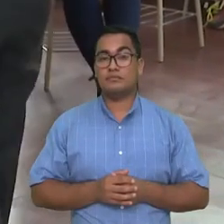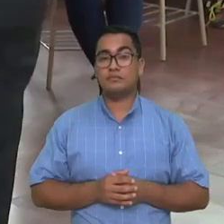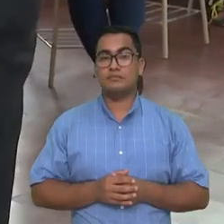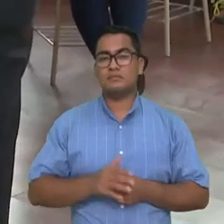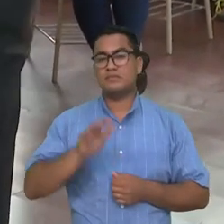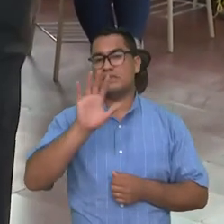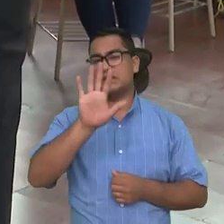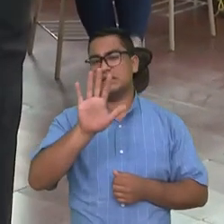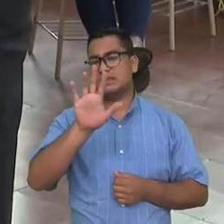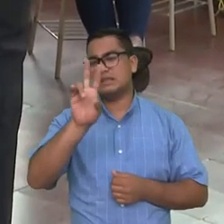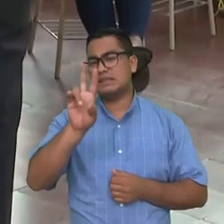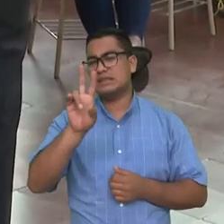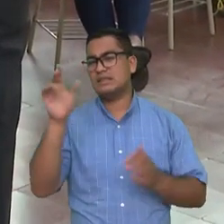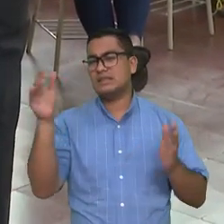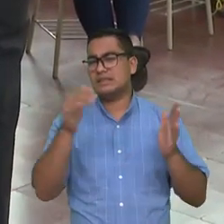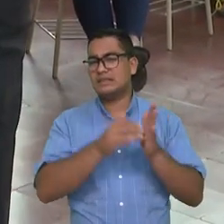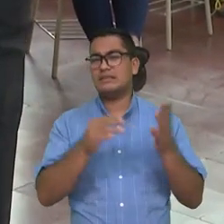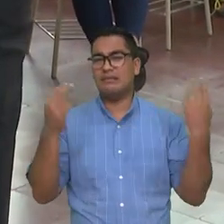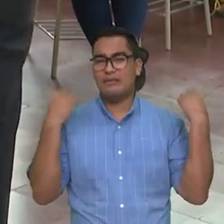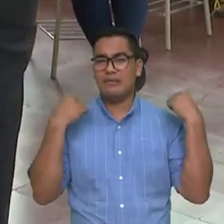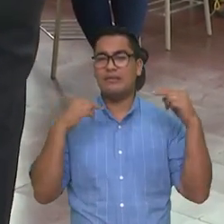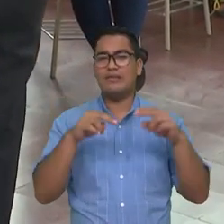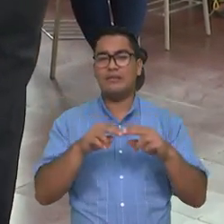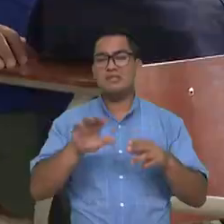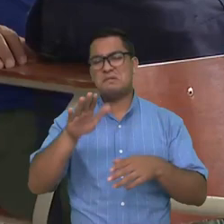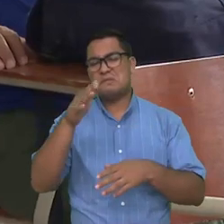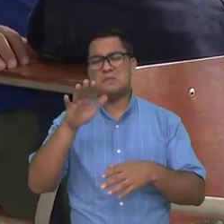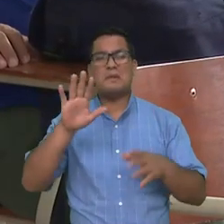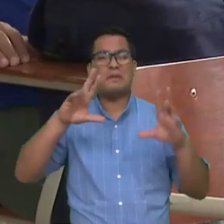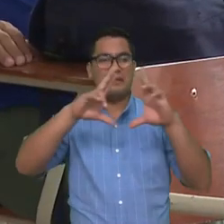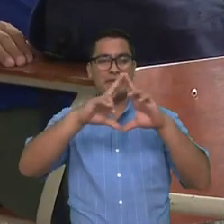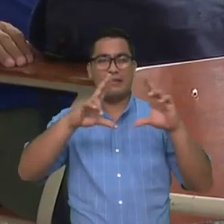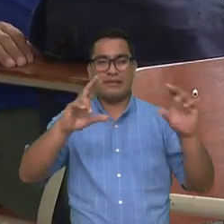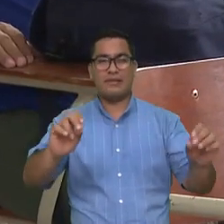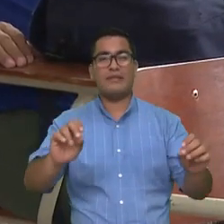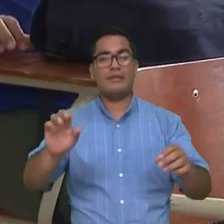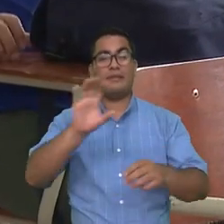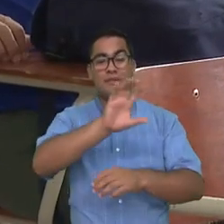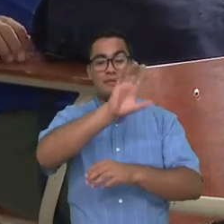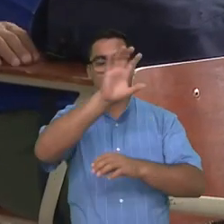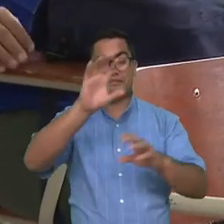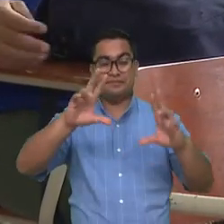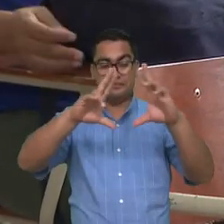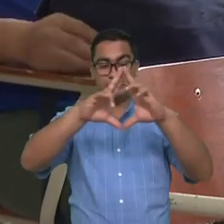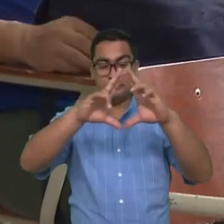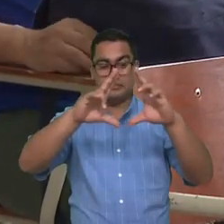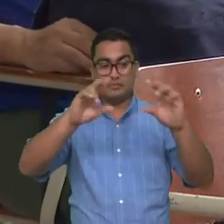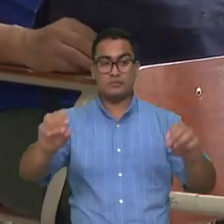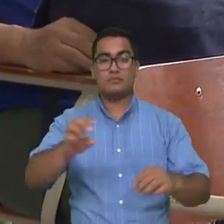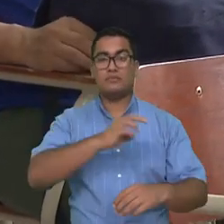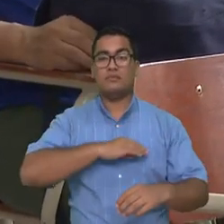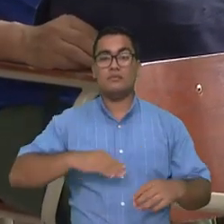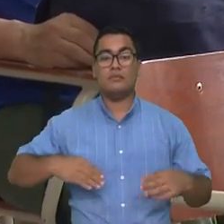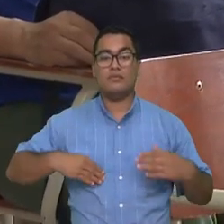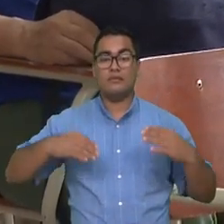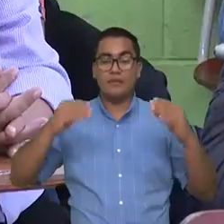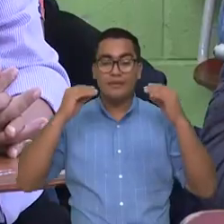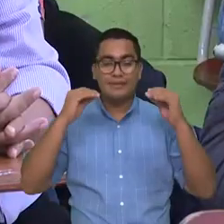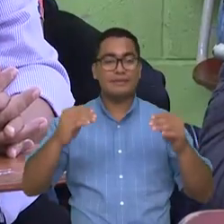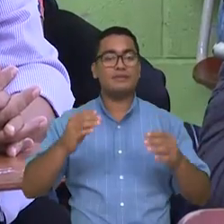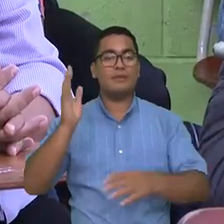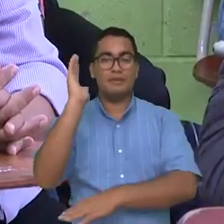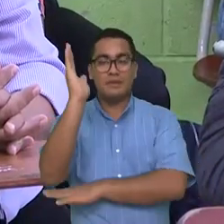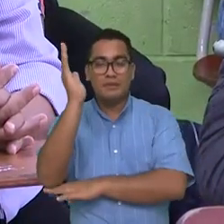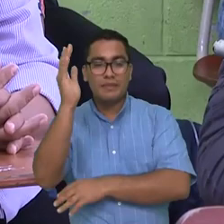Más de 52 mil maestros y maestras de Nicaragua son capacitados por el Ministerio de Educación sobre medidas preventivas ante